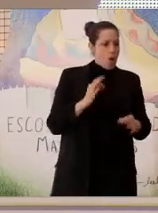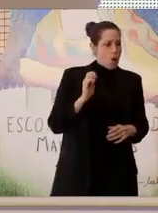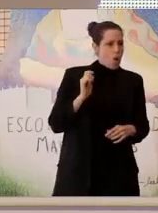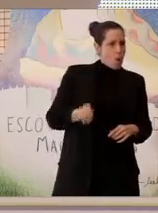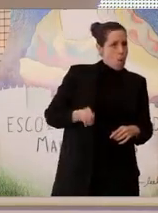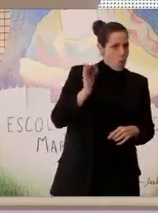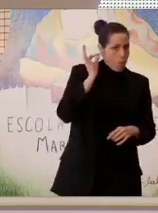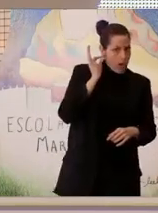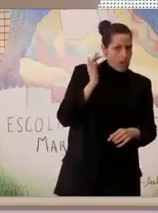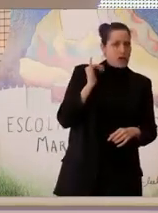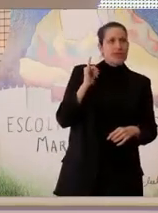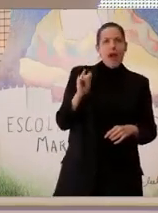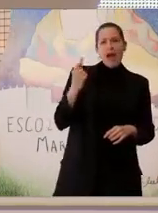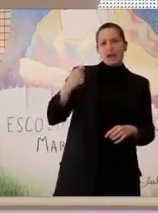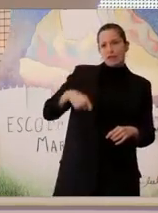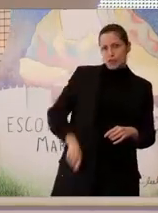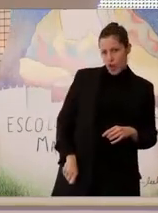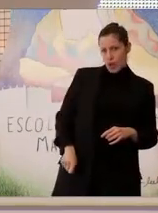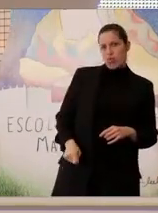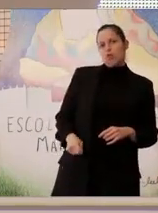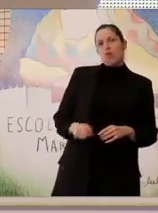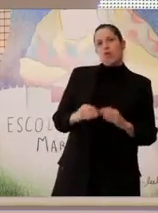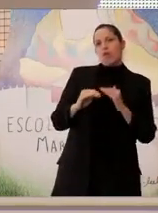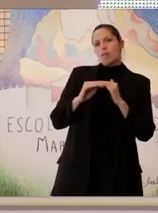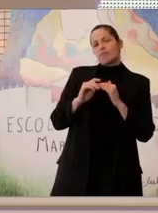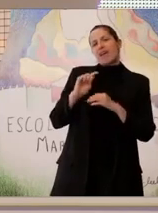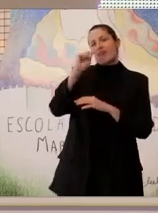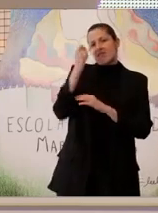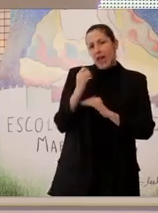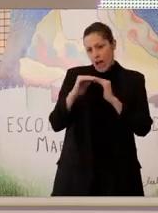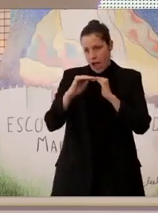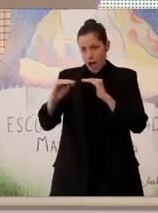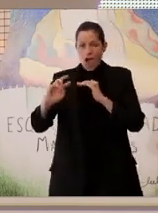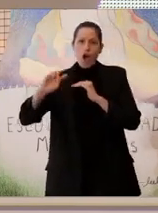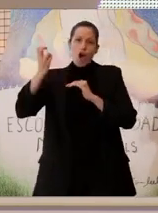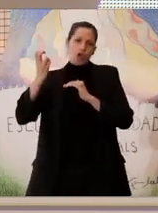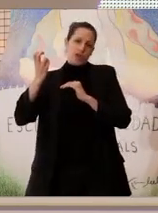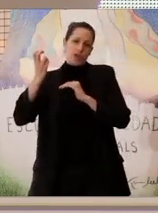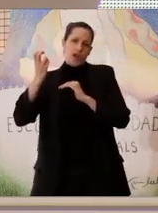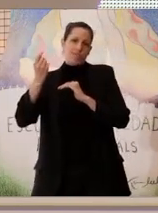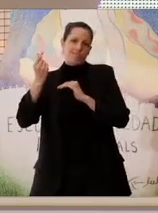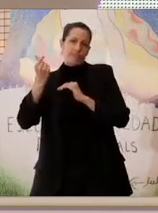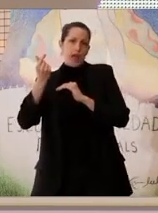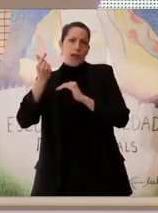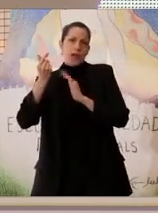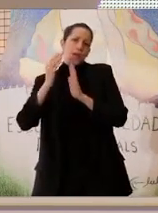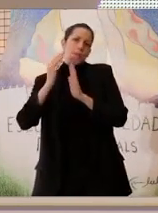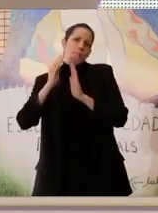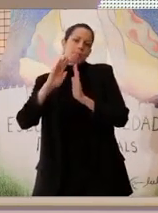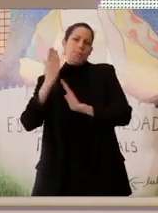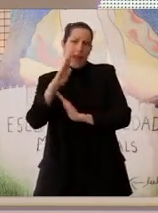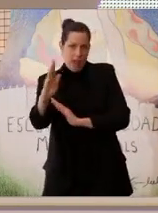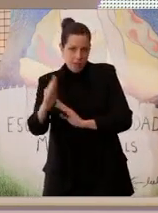son retribuciones fijas y una parte que son retribuciones variables, lo que se llaman unos módulos de entrada. ¿Qué pasa? Que esas mujeres que tienen excedencia por cuidado de